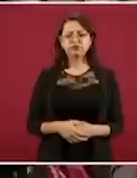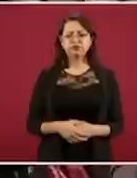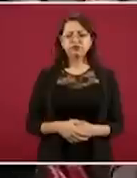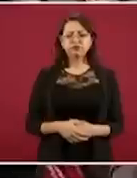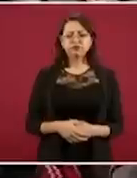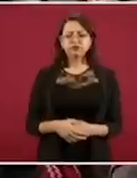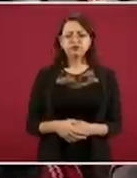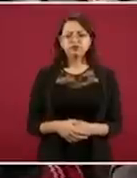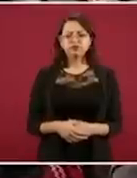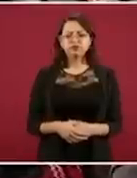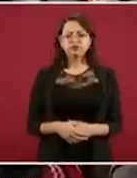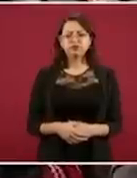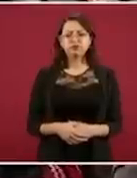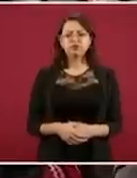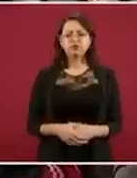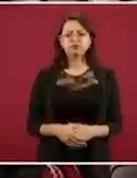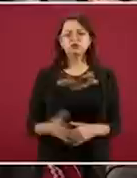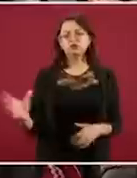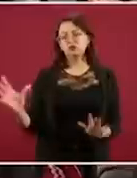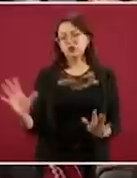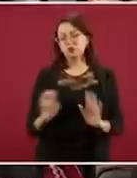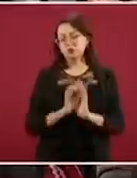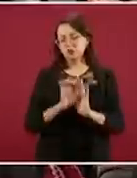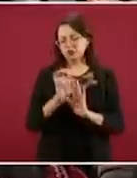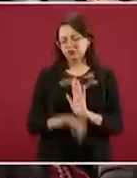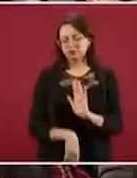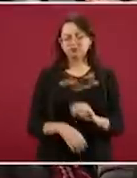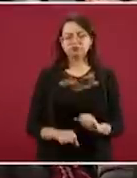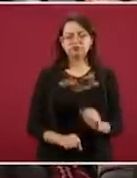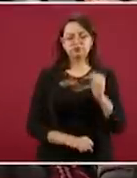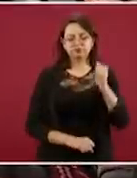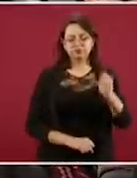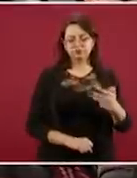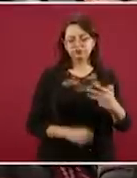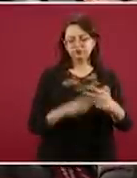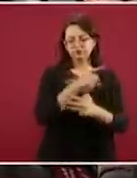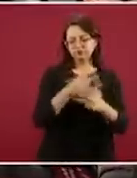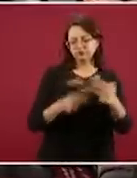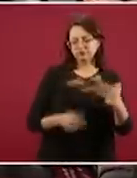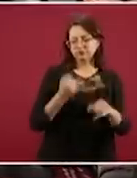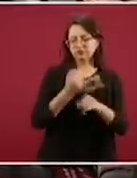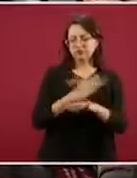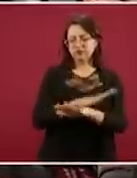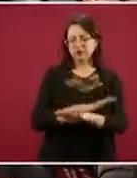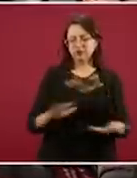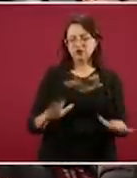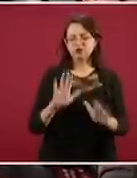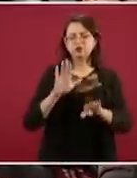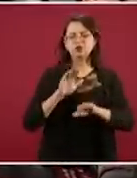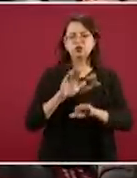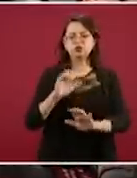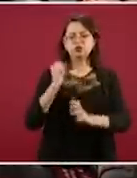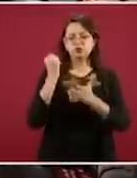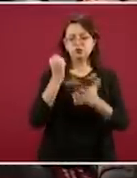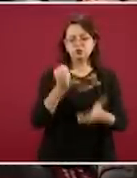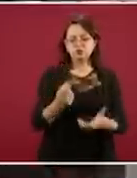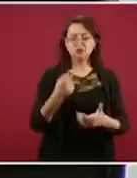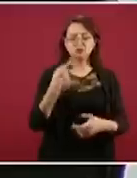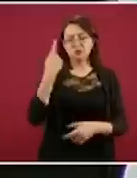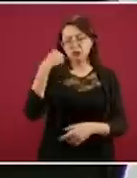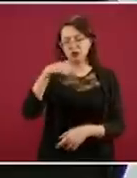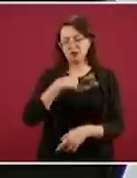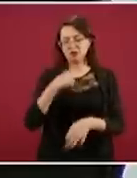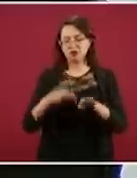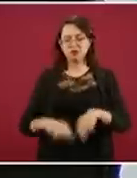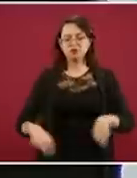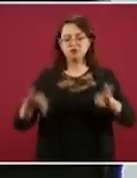yo tengo tres datos, por ejemplo, en lo que tiene que ver con inversión, que los considero importantes. Ayer lo